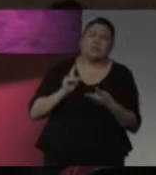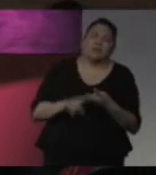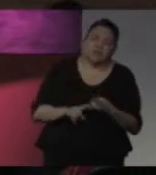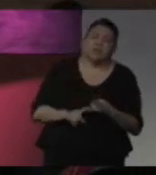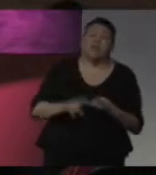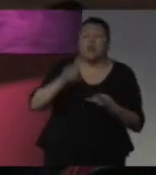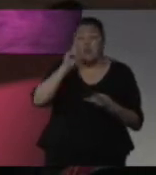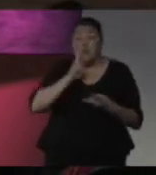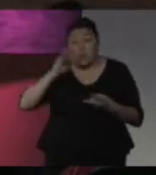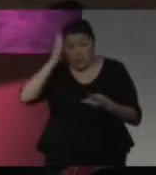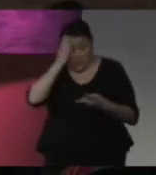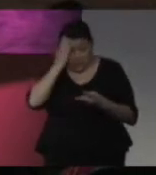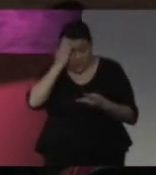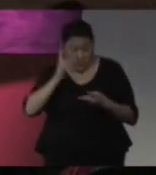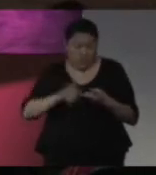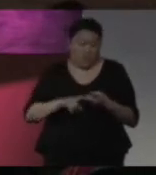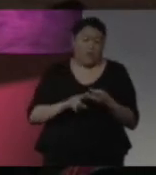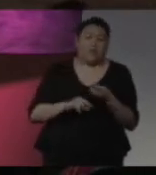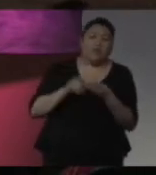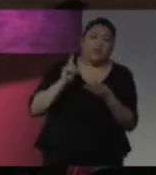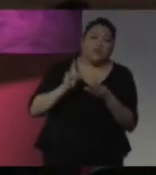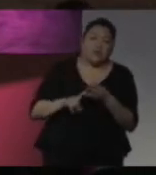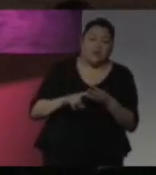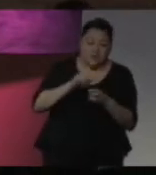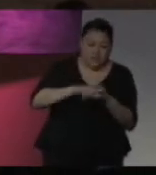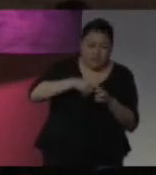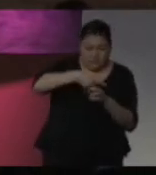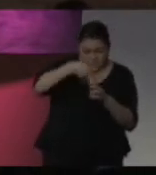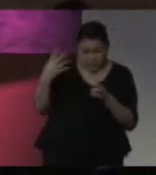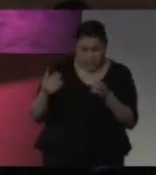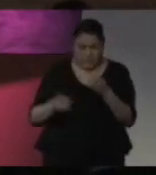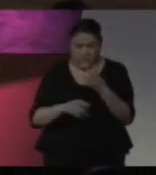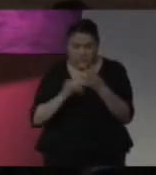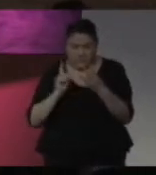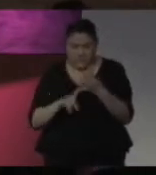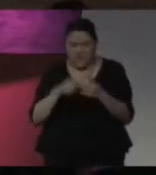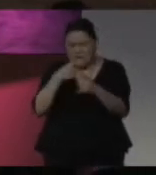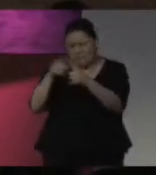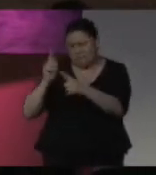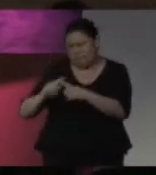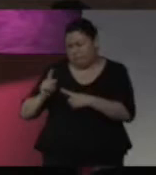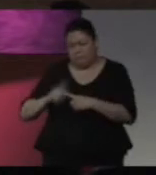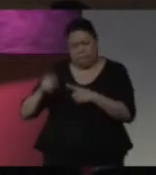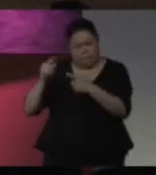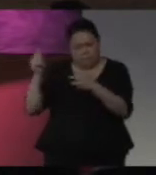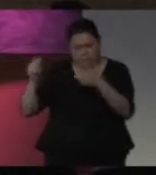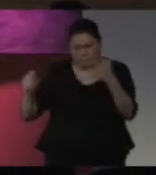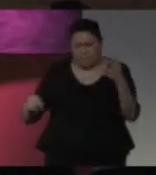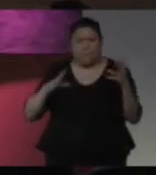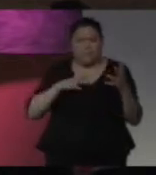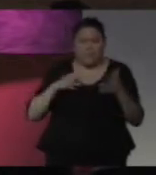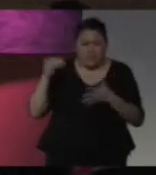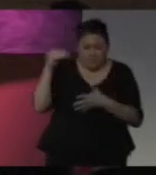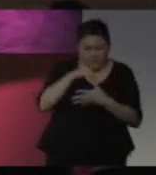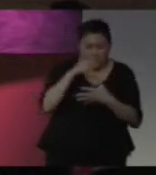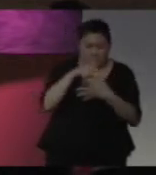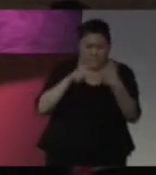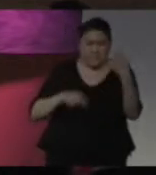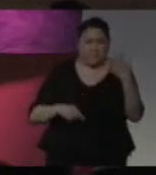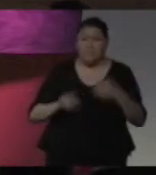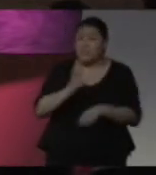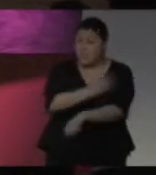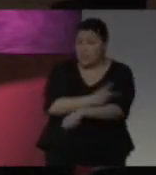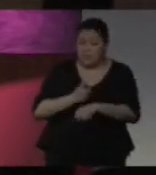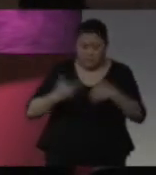de feminismos que existimos y otras muchas diversidades. ¿Sí? Es un honor para